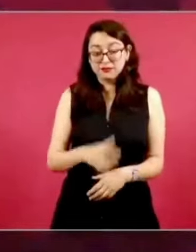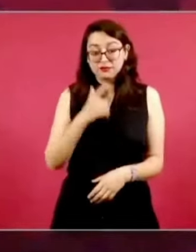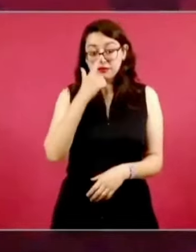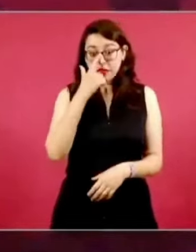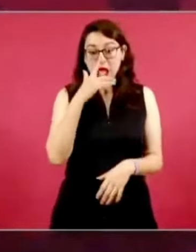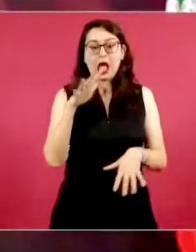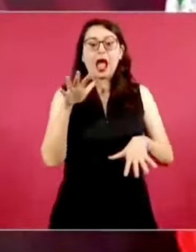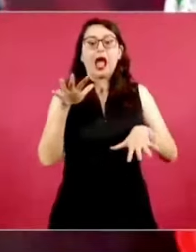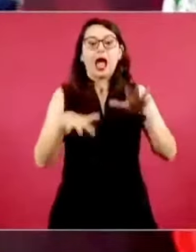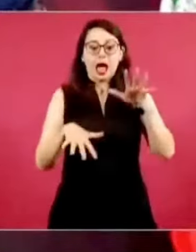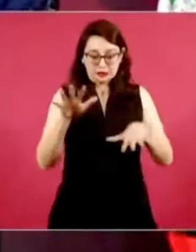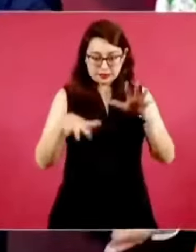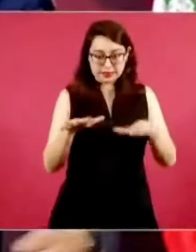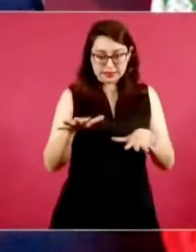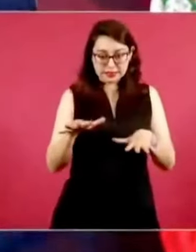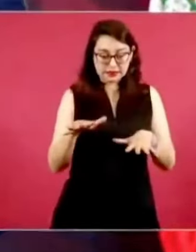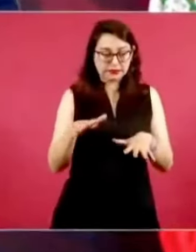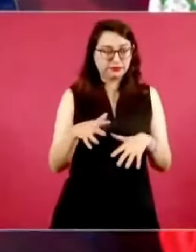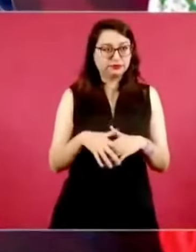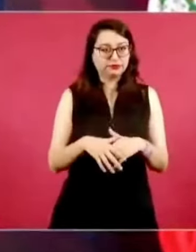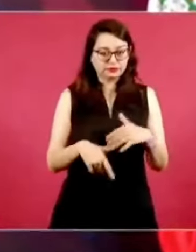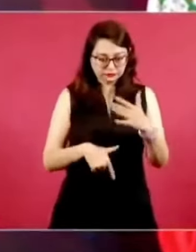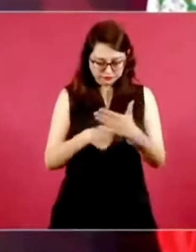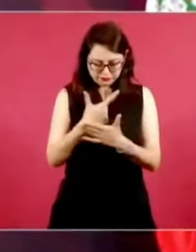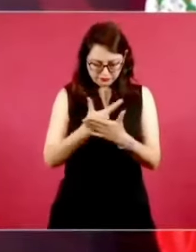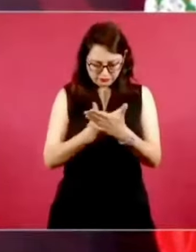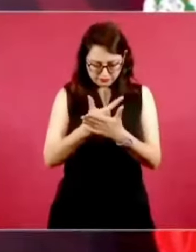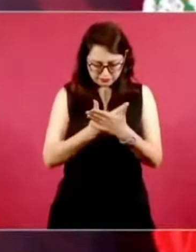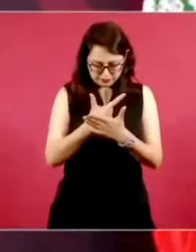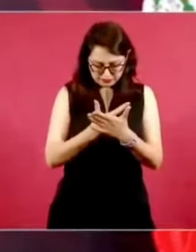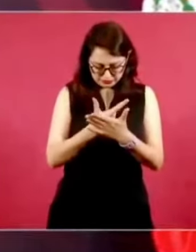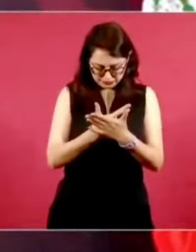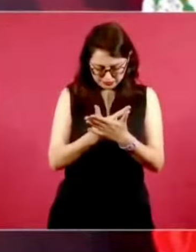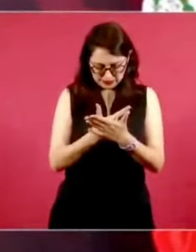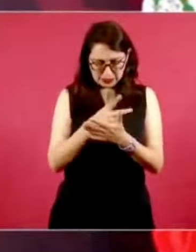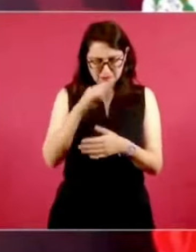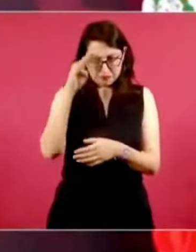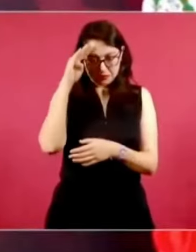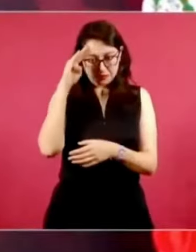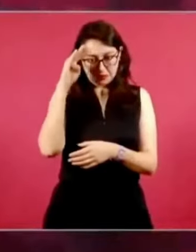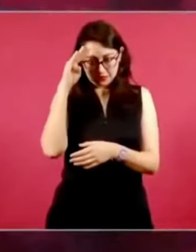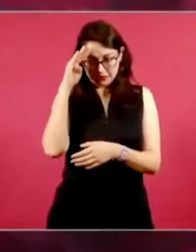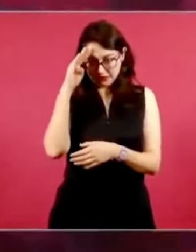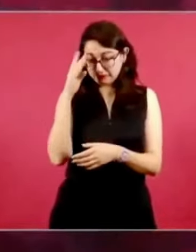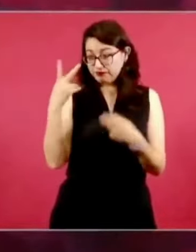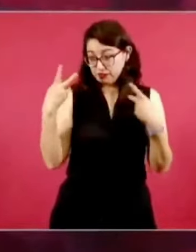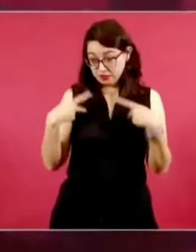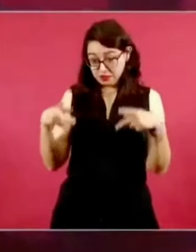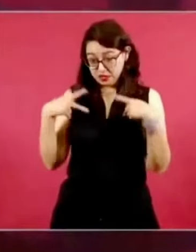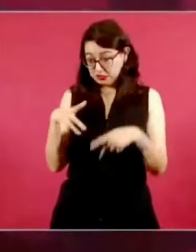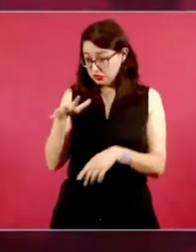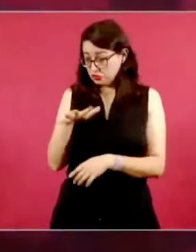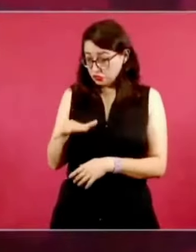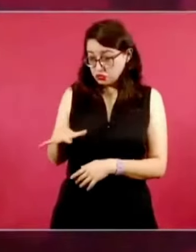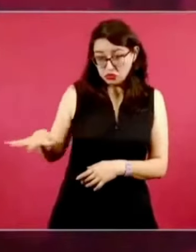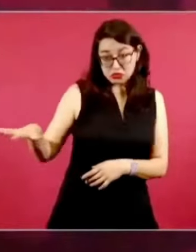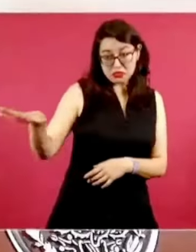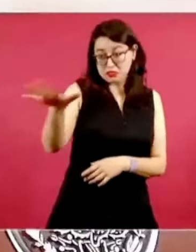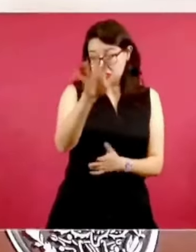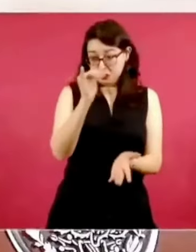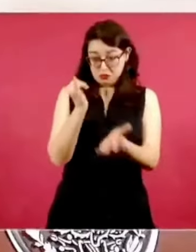pagaran todos impuestos que además todos pagan Todos